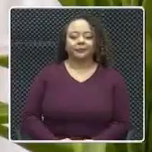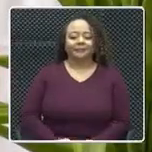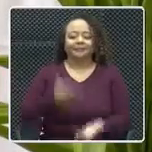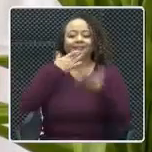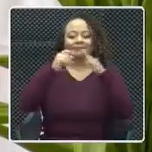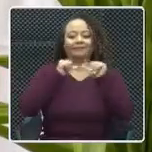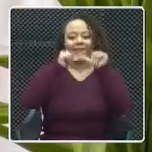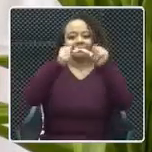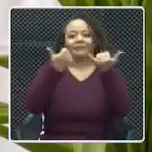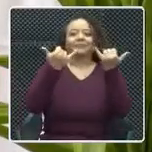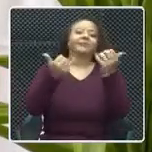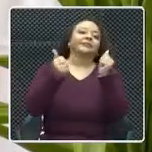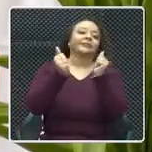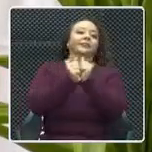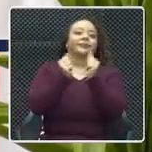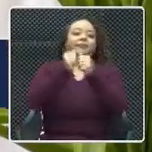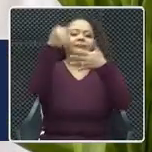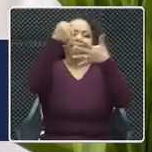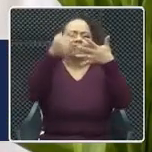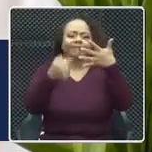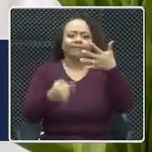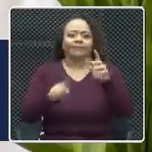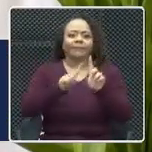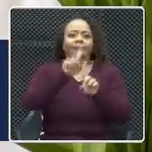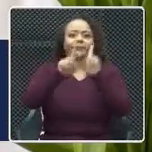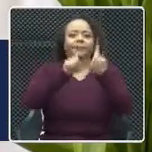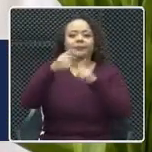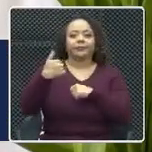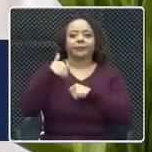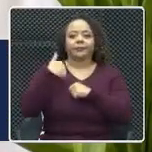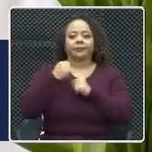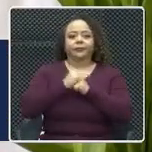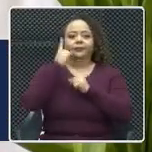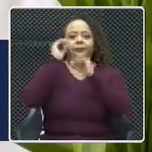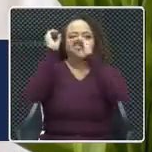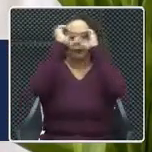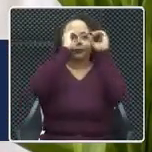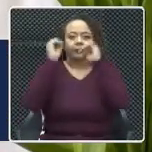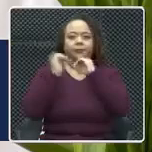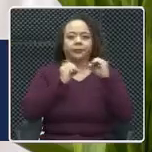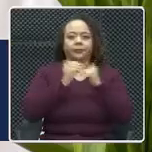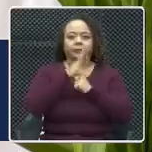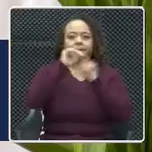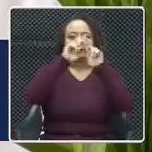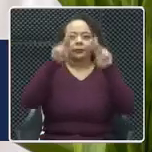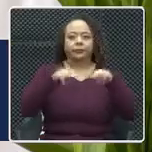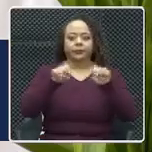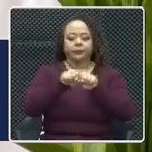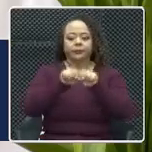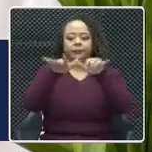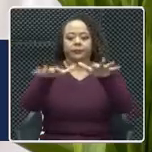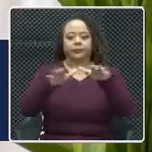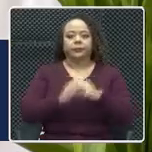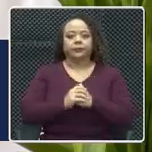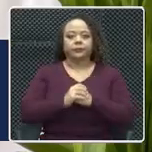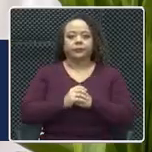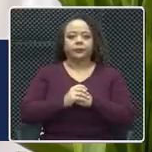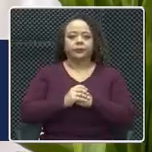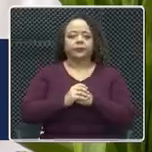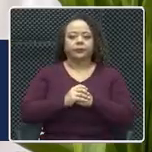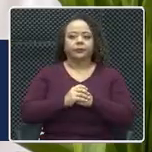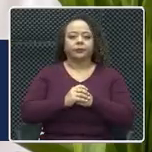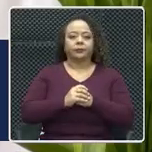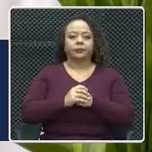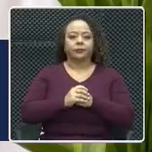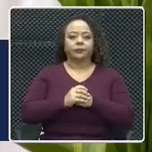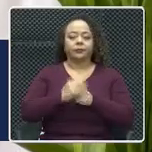Bueno, continuamos aquí con el montón de consultas que nos tienen a través del Zoom y de las redes sociales. Nos dicen,